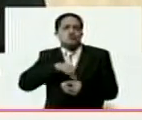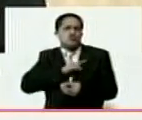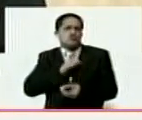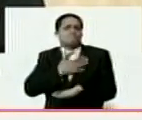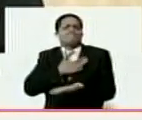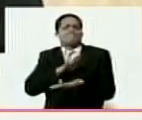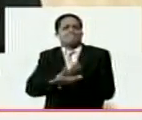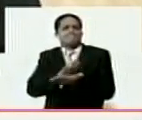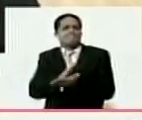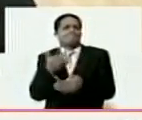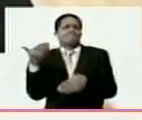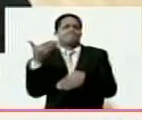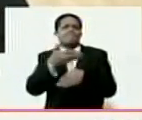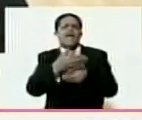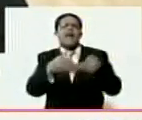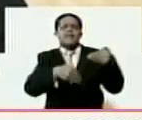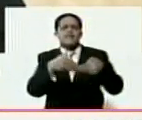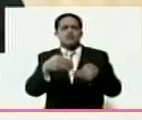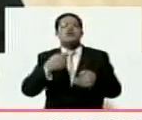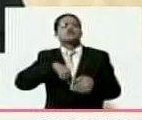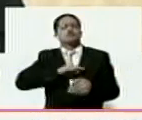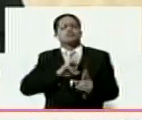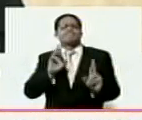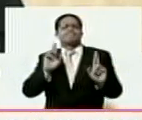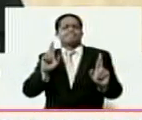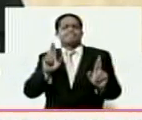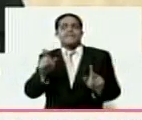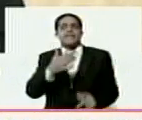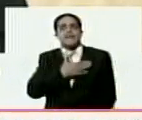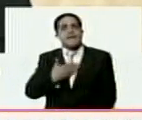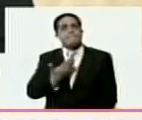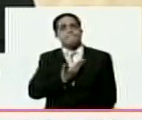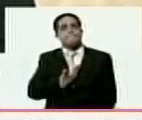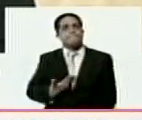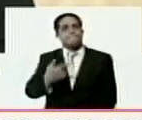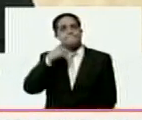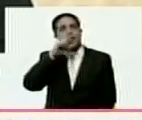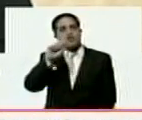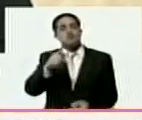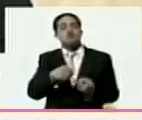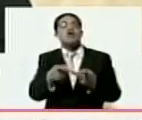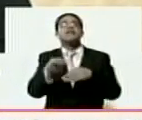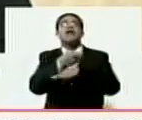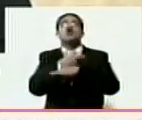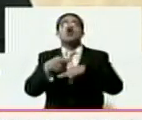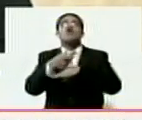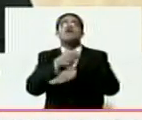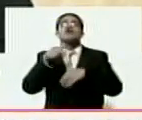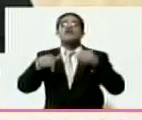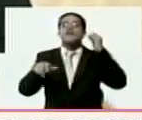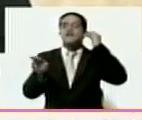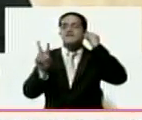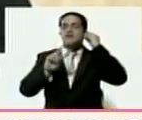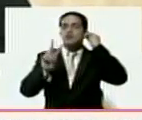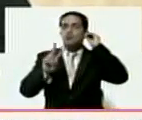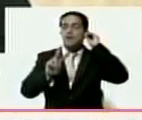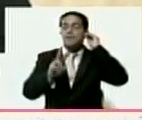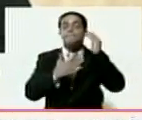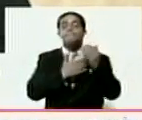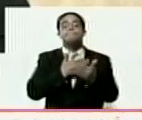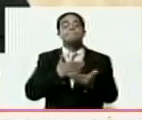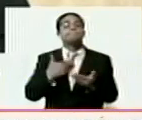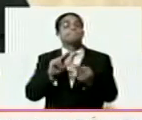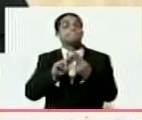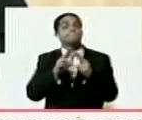a las elecciones. Es la gran apuesta del presidente Maduro y del gobierno bolivariano de Venezuela. La paz.